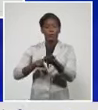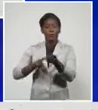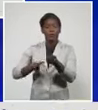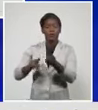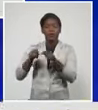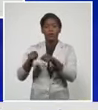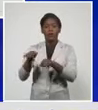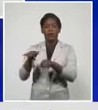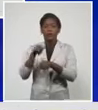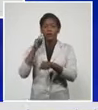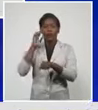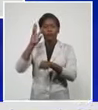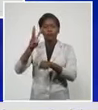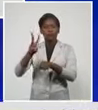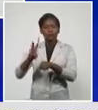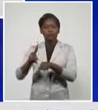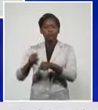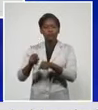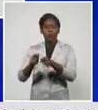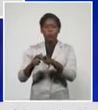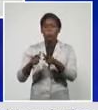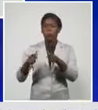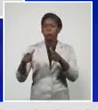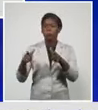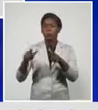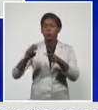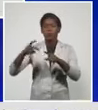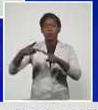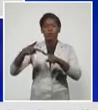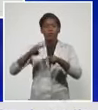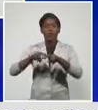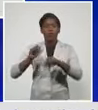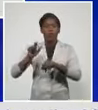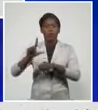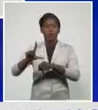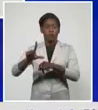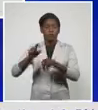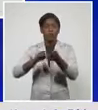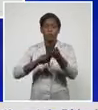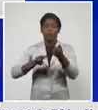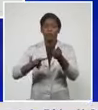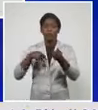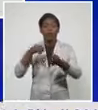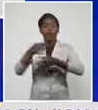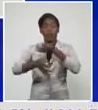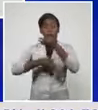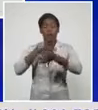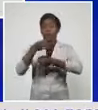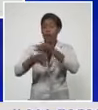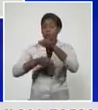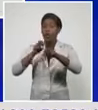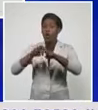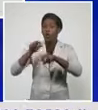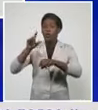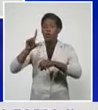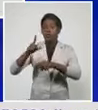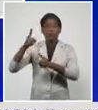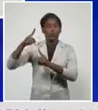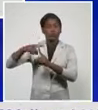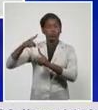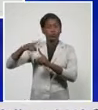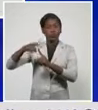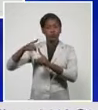tasas muy inferior. Después le sigue Holguín, que como ya yo lo dije, Holguín, Las Tunas y